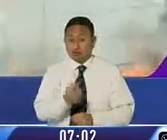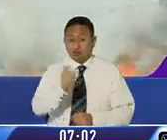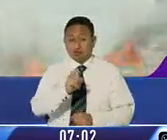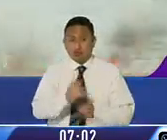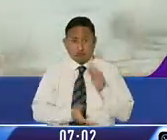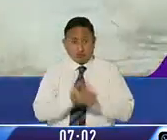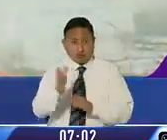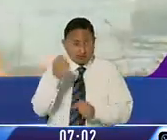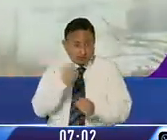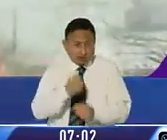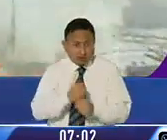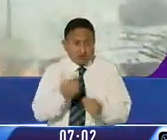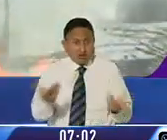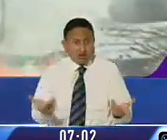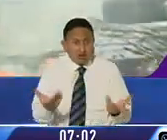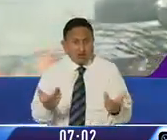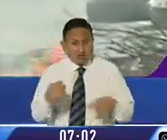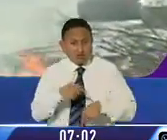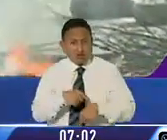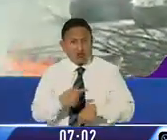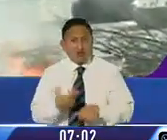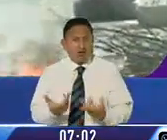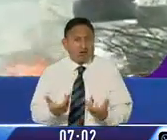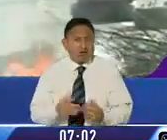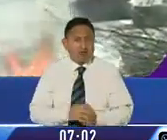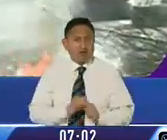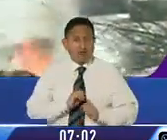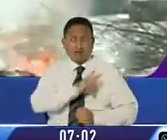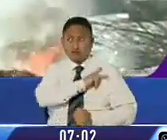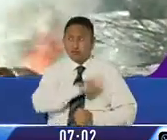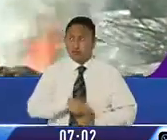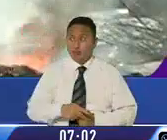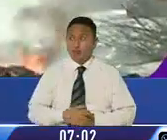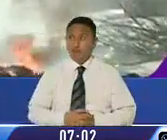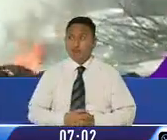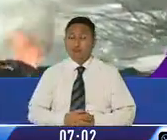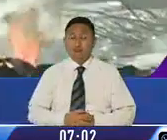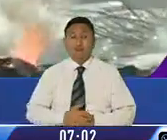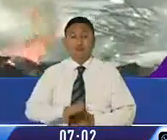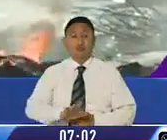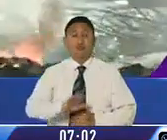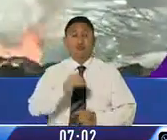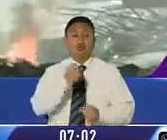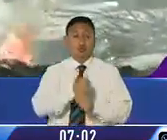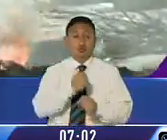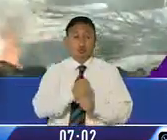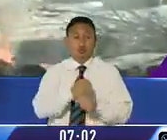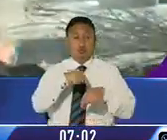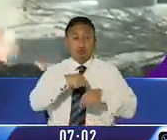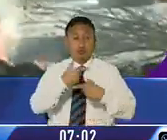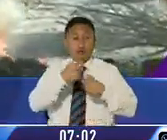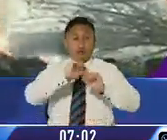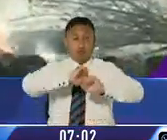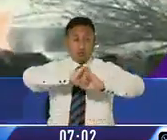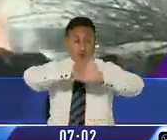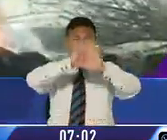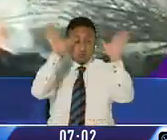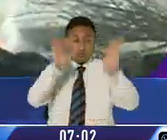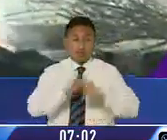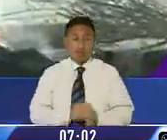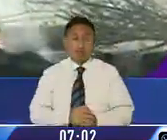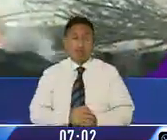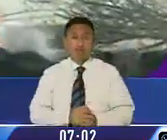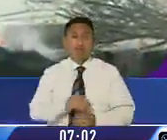sus diferentes destinos por temas personales y también por sus labores. También en horas de la mañana se registró